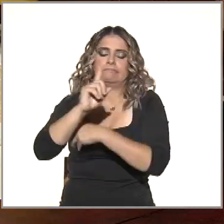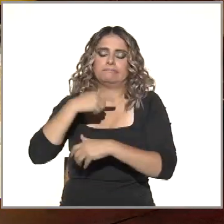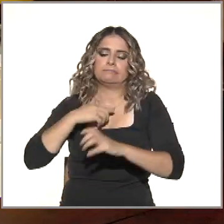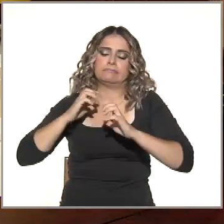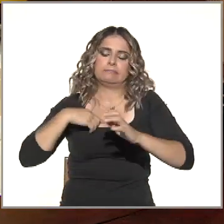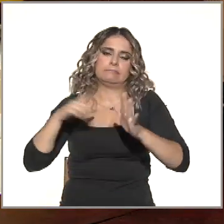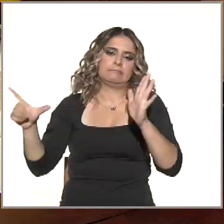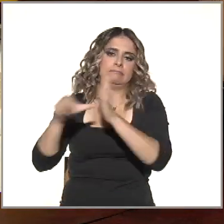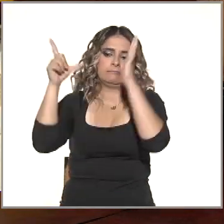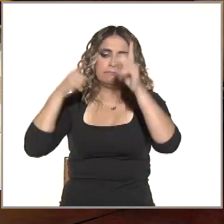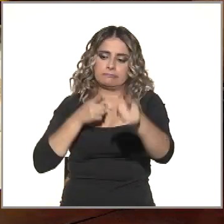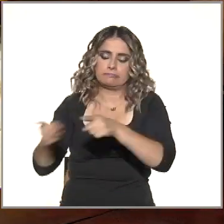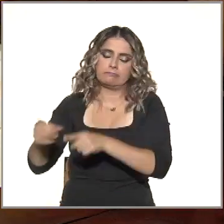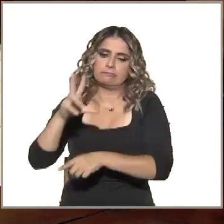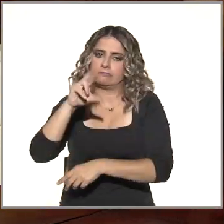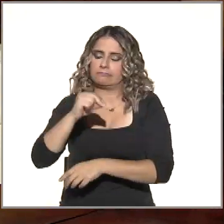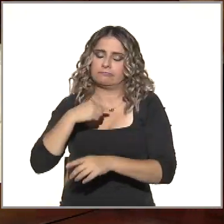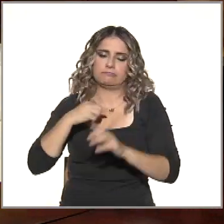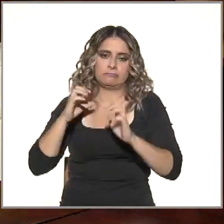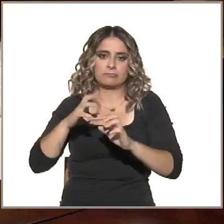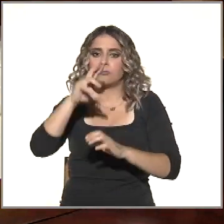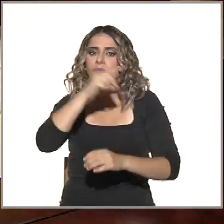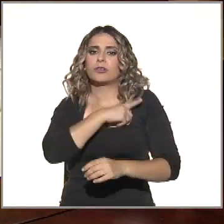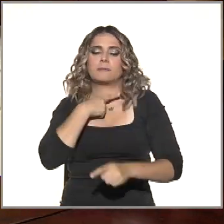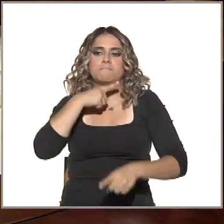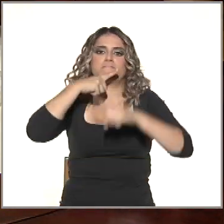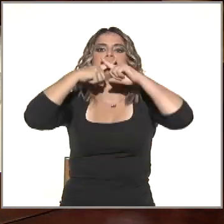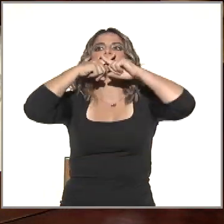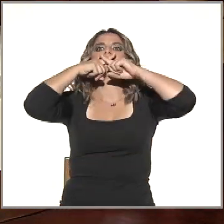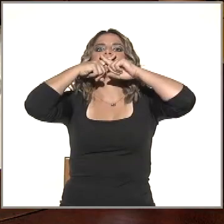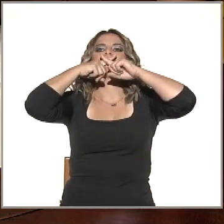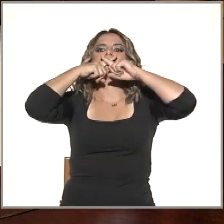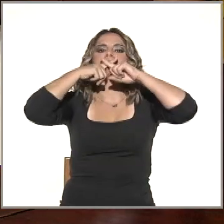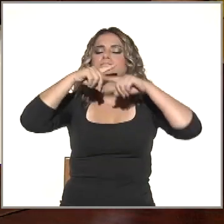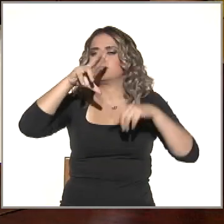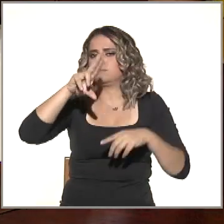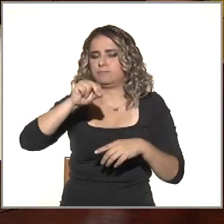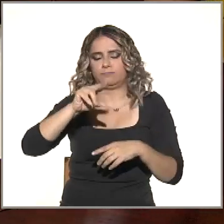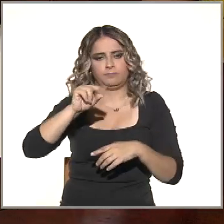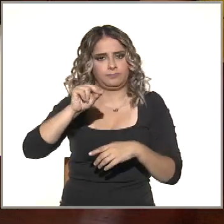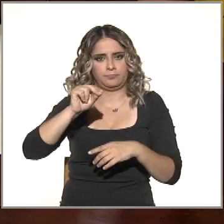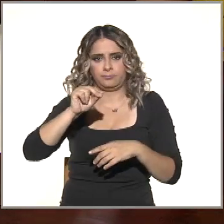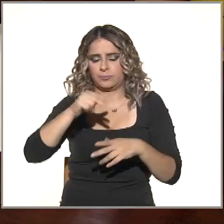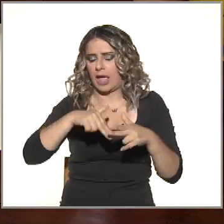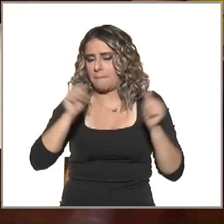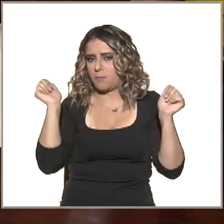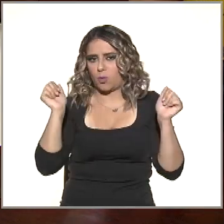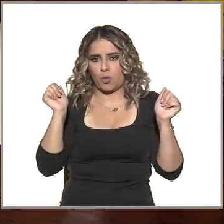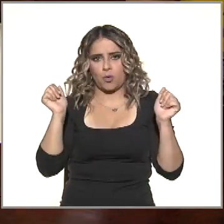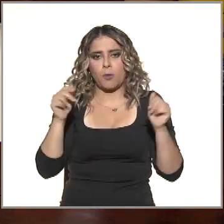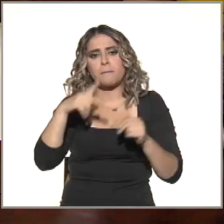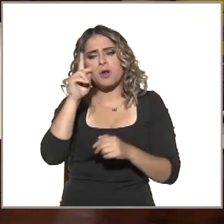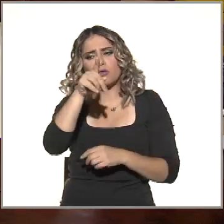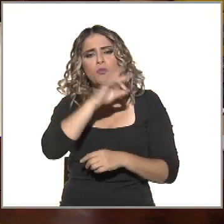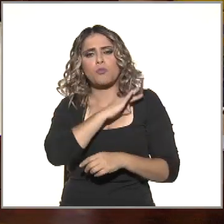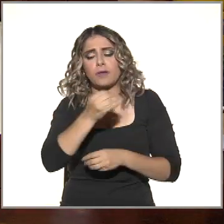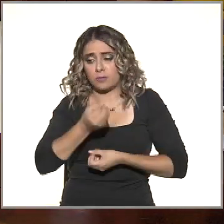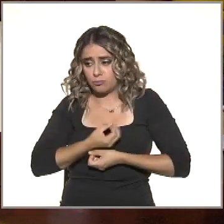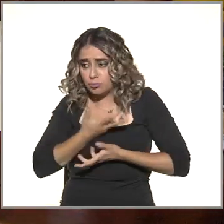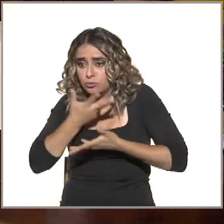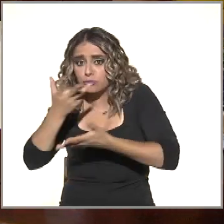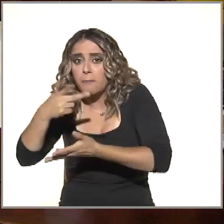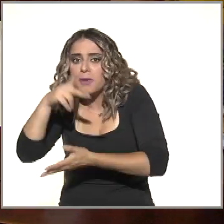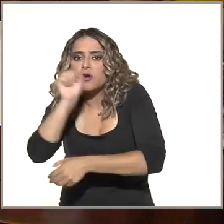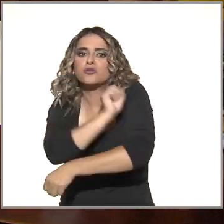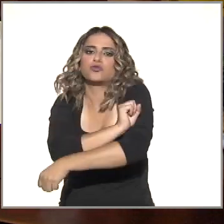que no es una mordaza. O sea, creo que también es importante no amordazarnos, pero hay tantas formas de decir las cosas,